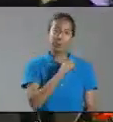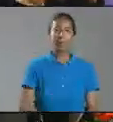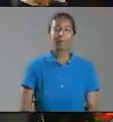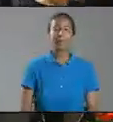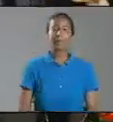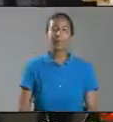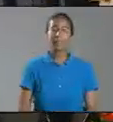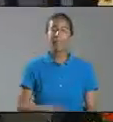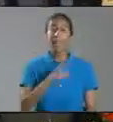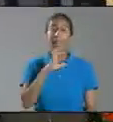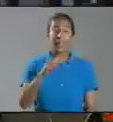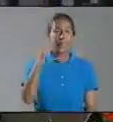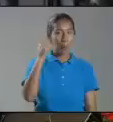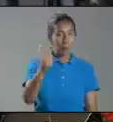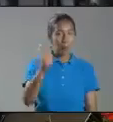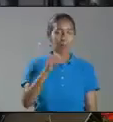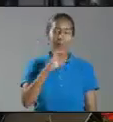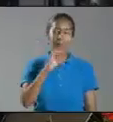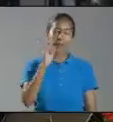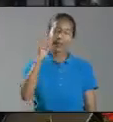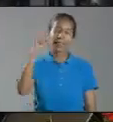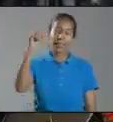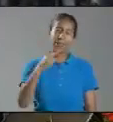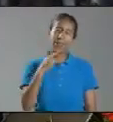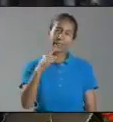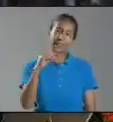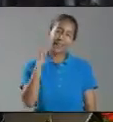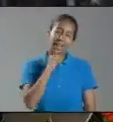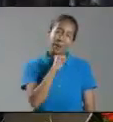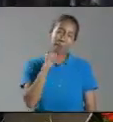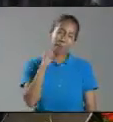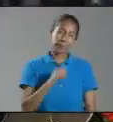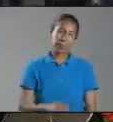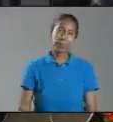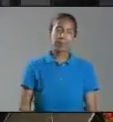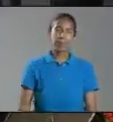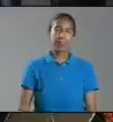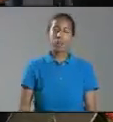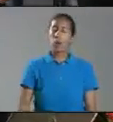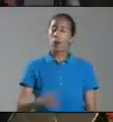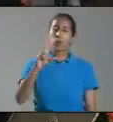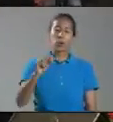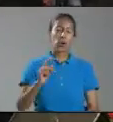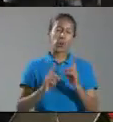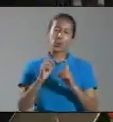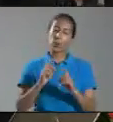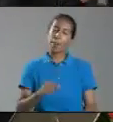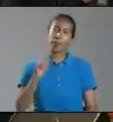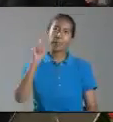Es bueno el Señor. Sin lugar a dudas, es muy bueno.